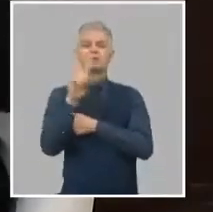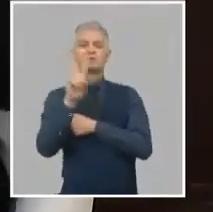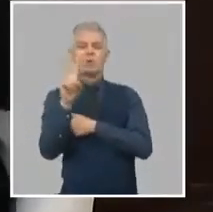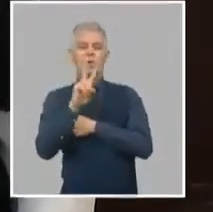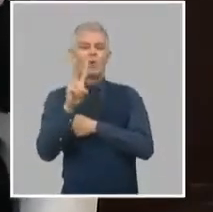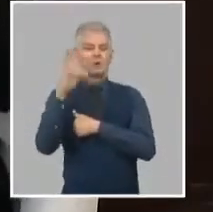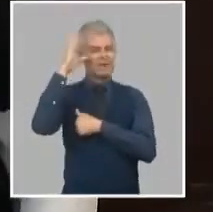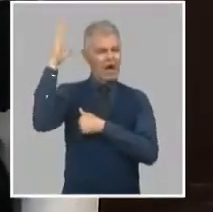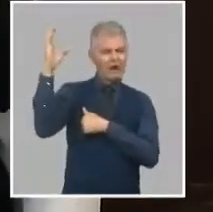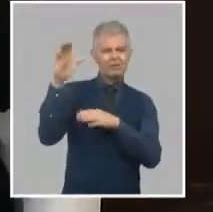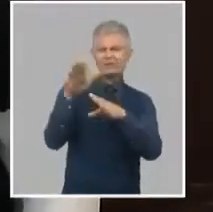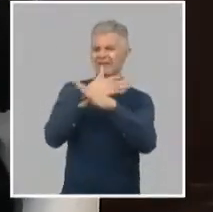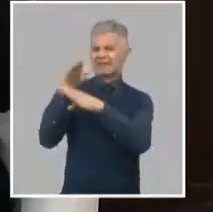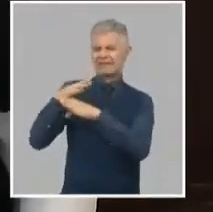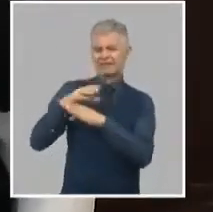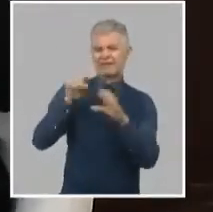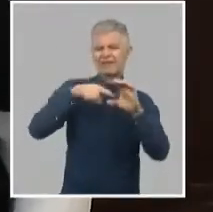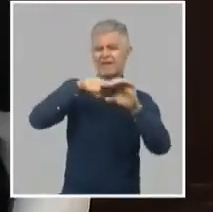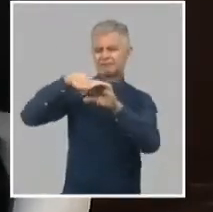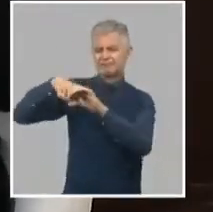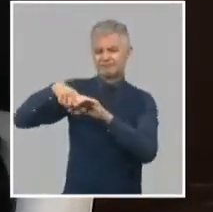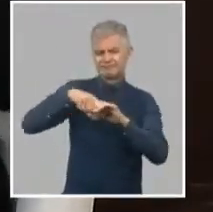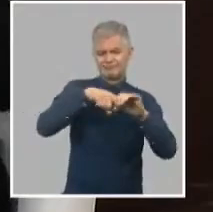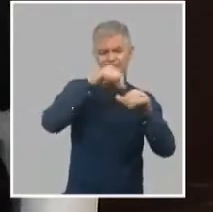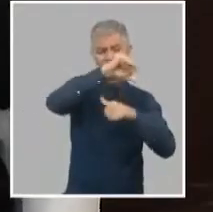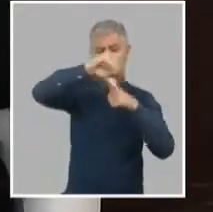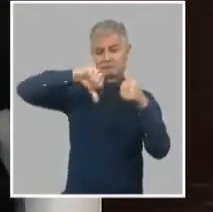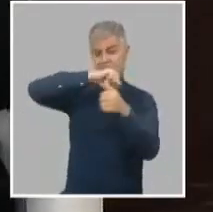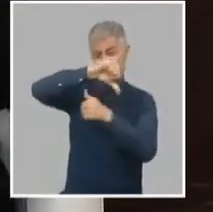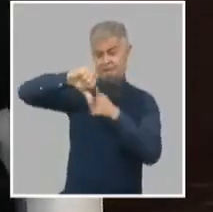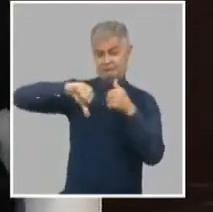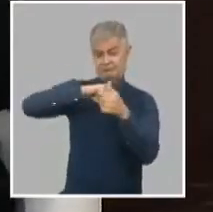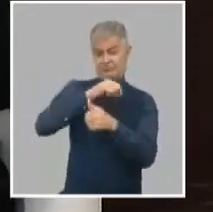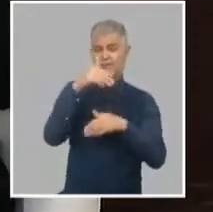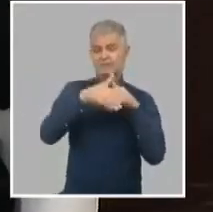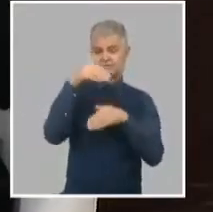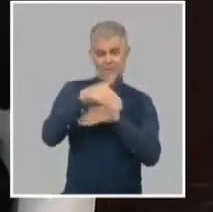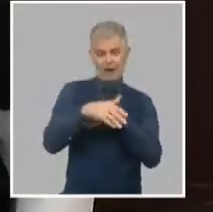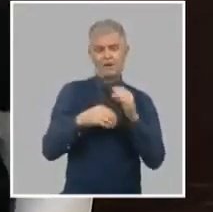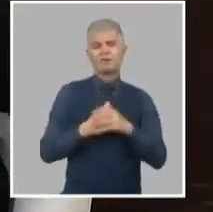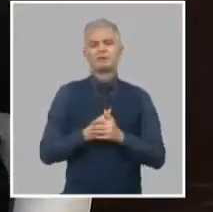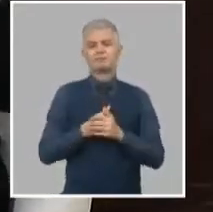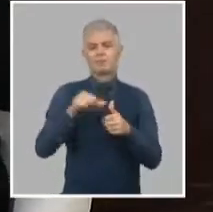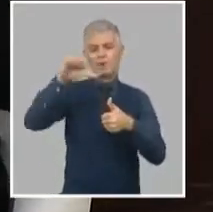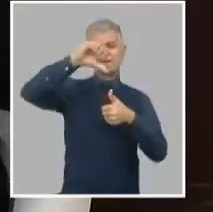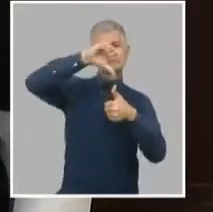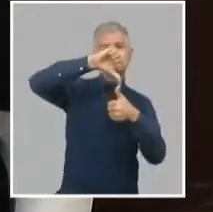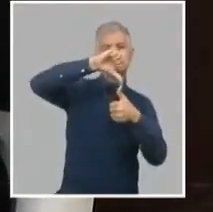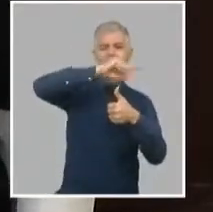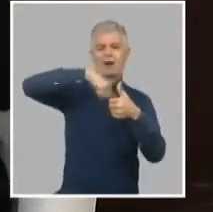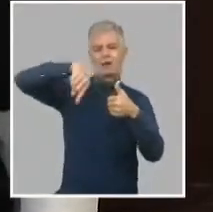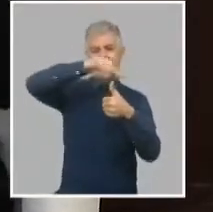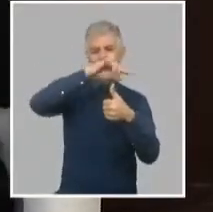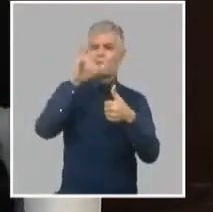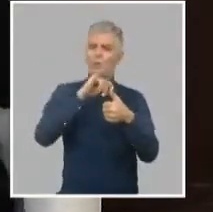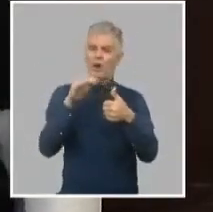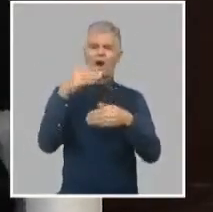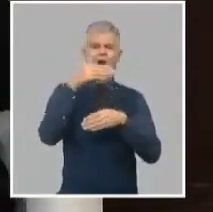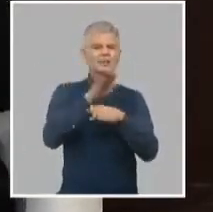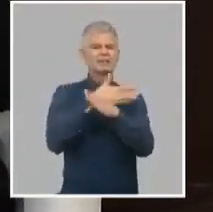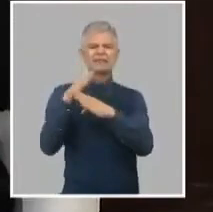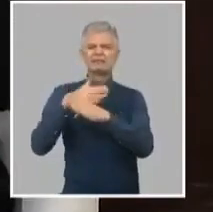Antigua y Barbuda, Barbados, Belice, Bolivia, Chile, Dominica, Ecuador, El Salvador, Guatemala, Granada, Haití, Honduras,